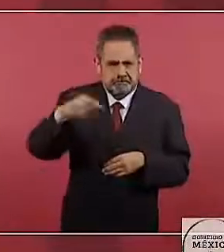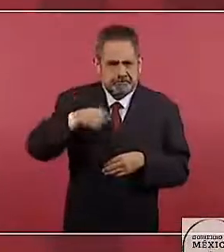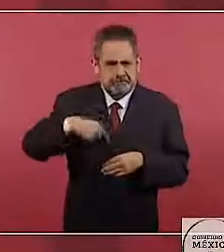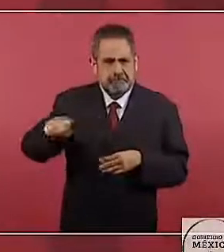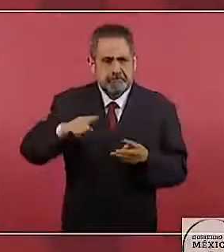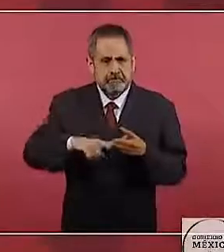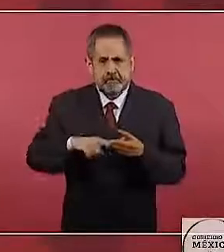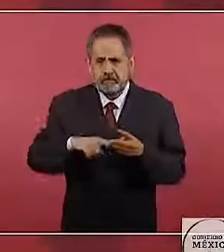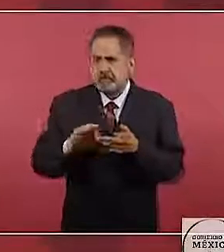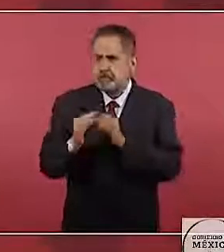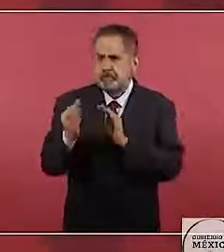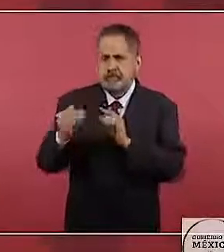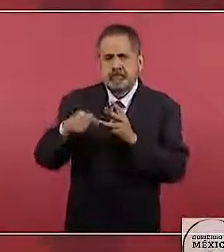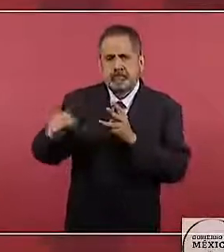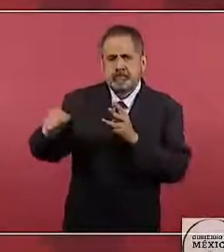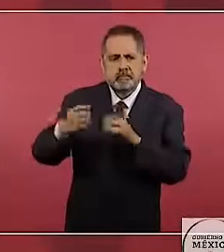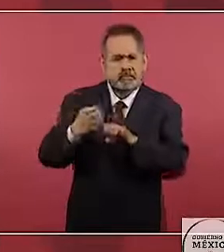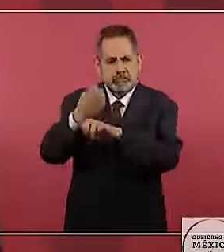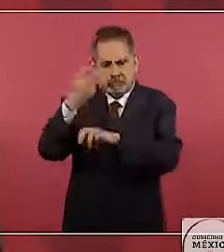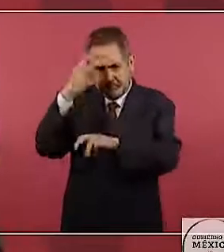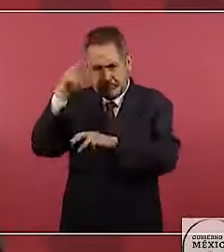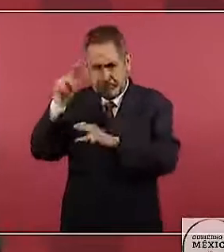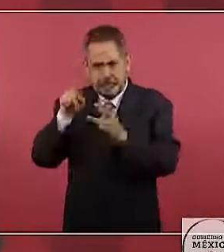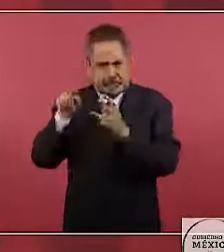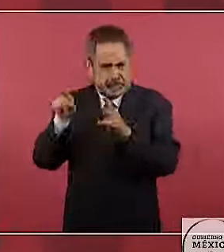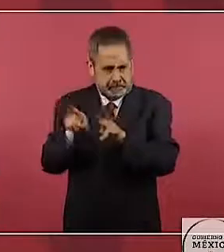voy aquí al Estado de México,